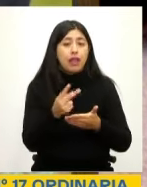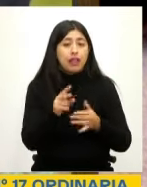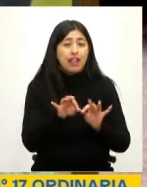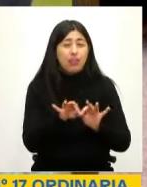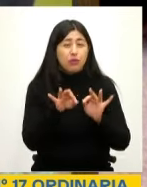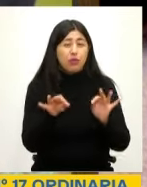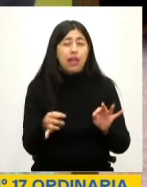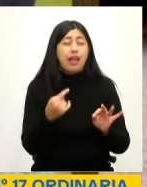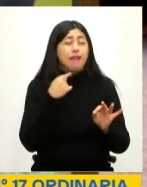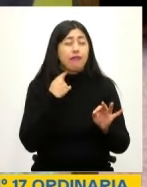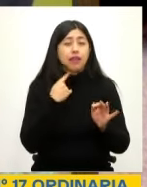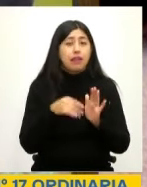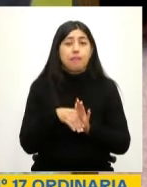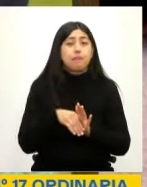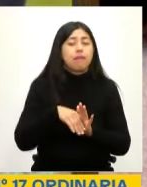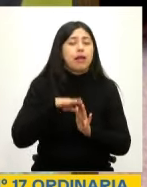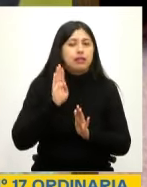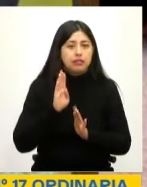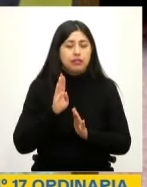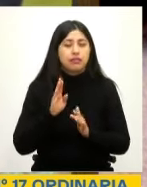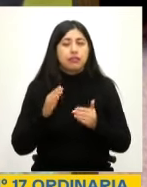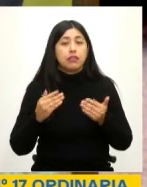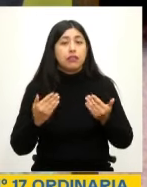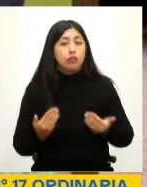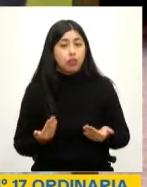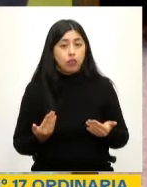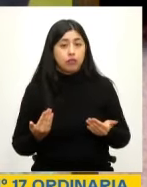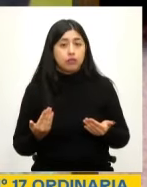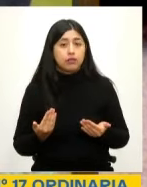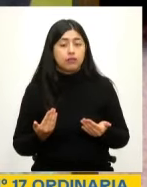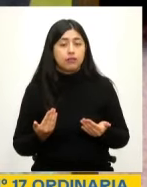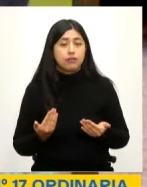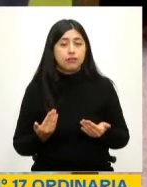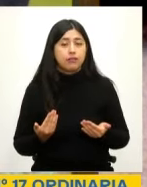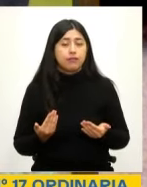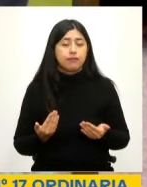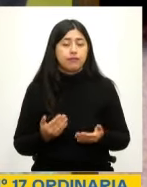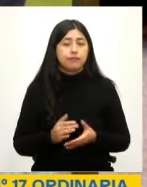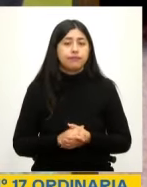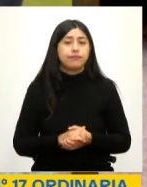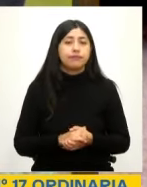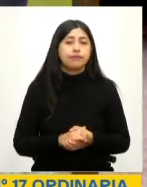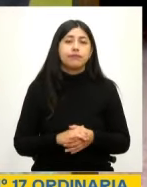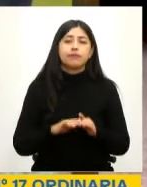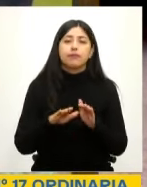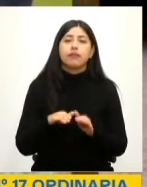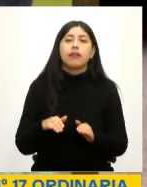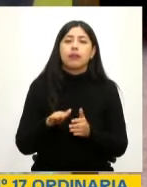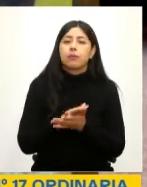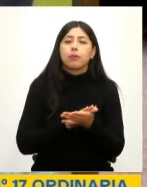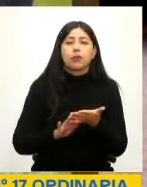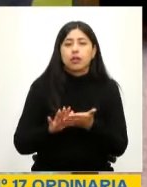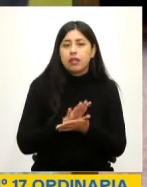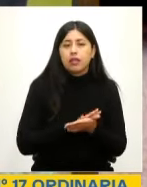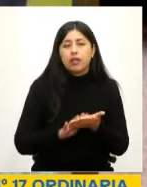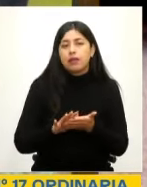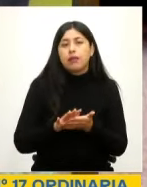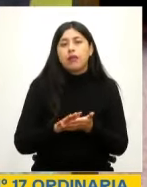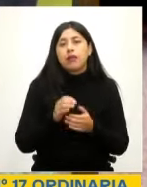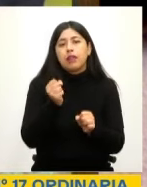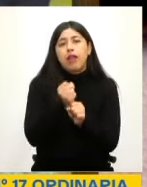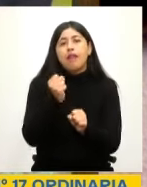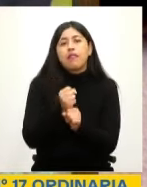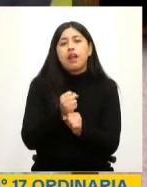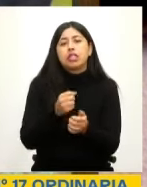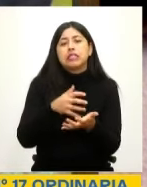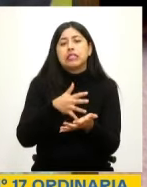por sobre esta cifra entonces las mismas consideraciones frente a la precarización del empleo